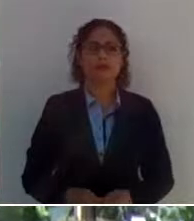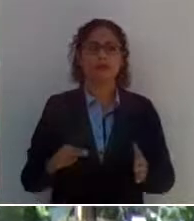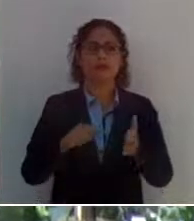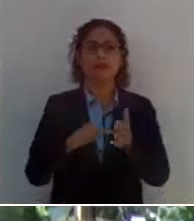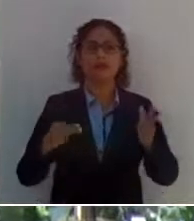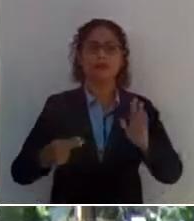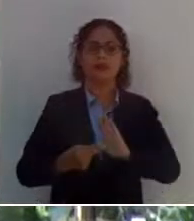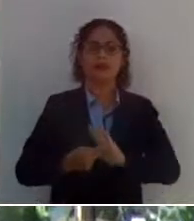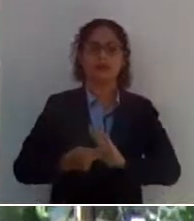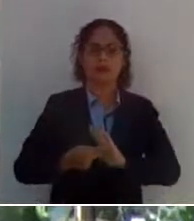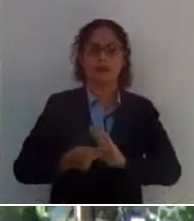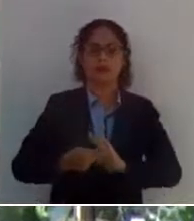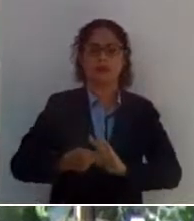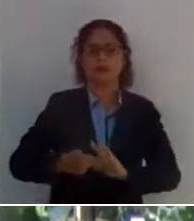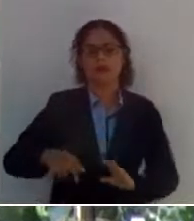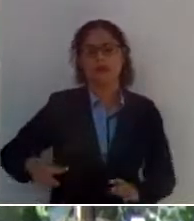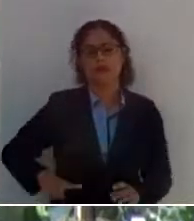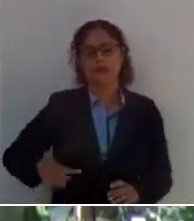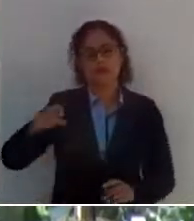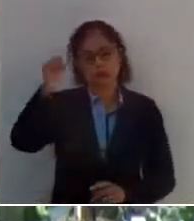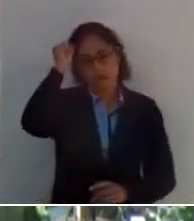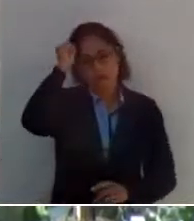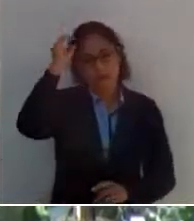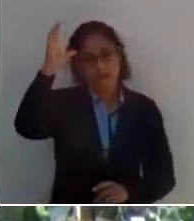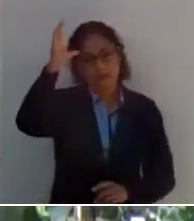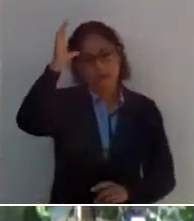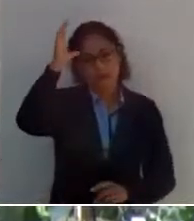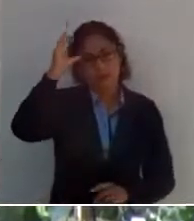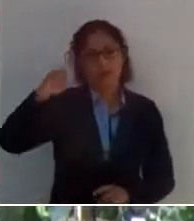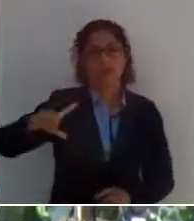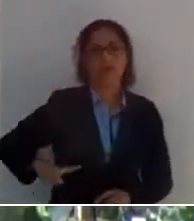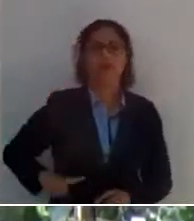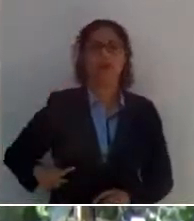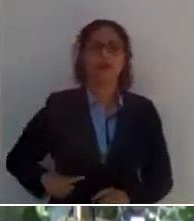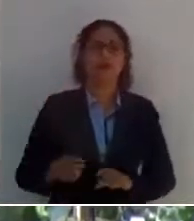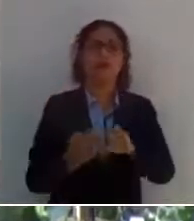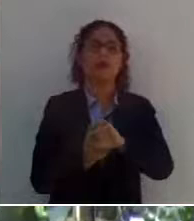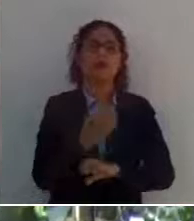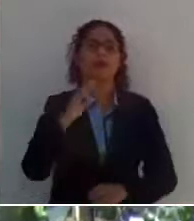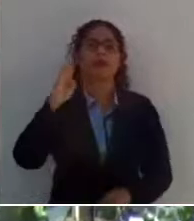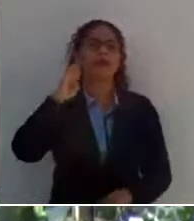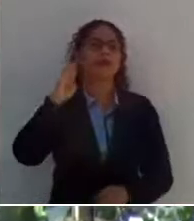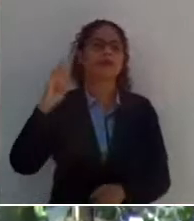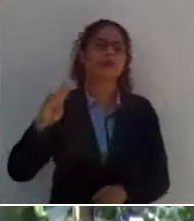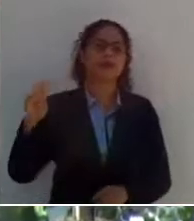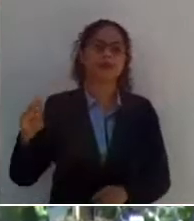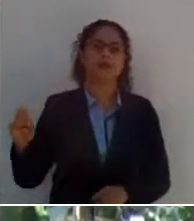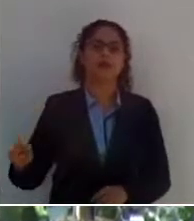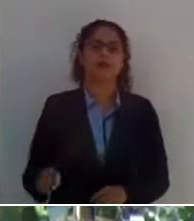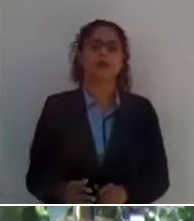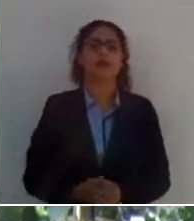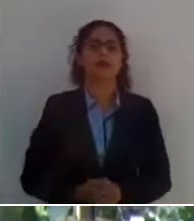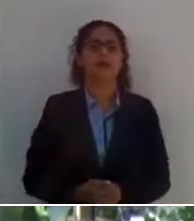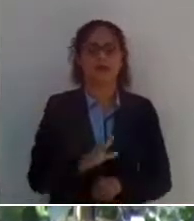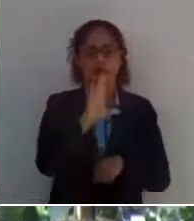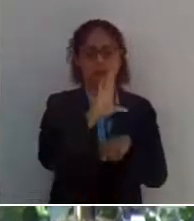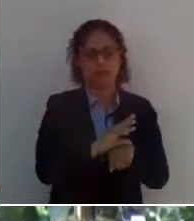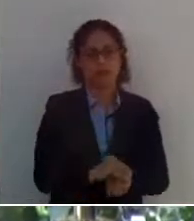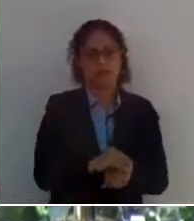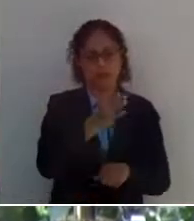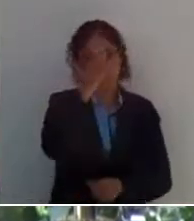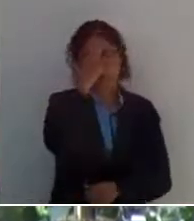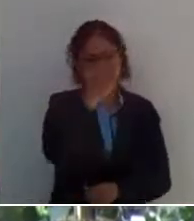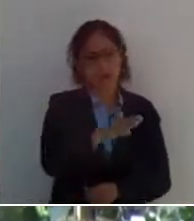Ingeniero Silvano Aureoles Conejo, gobernador constitucional del estado de Michoacán de Ocampo, con su permiso,